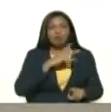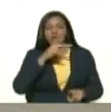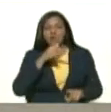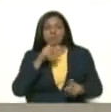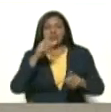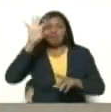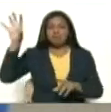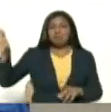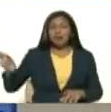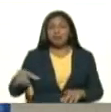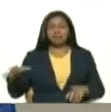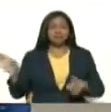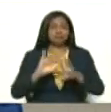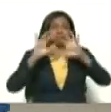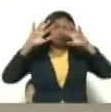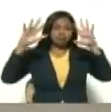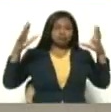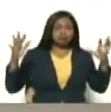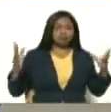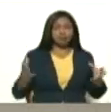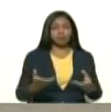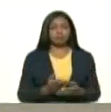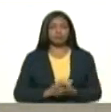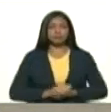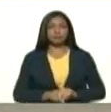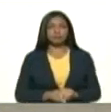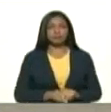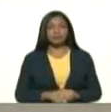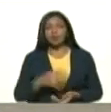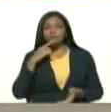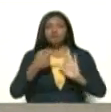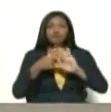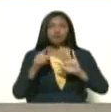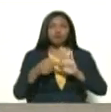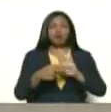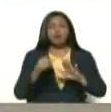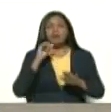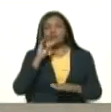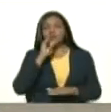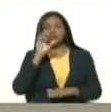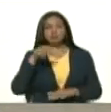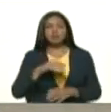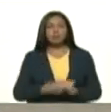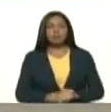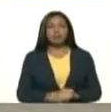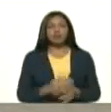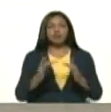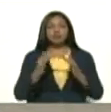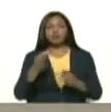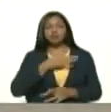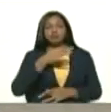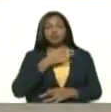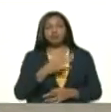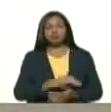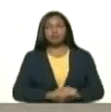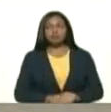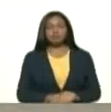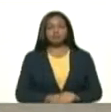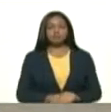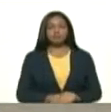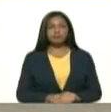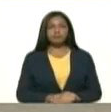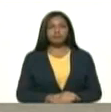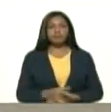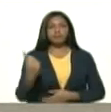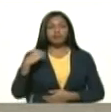está devastando al mundo esta pandemia. Ya los va a mostrar, ustedes lo están viendo en los noticieros y en las redes sociales.